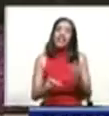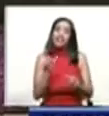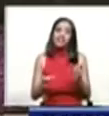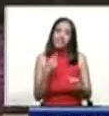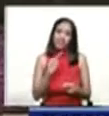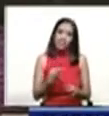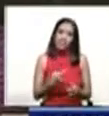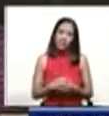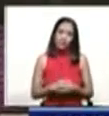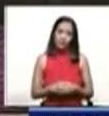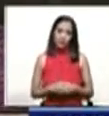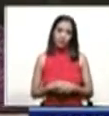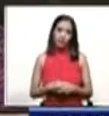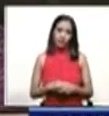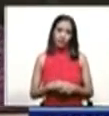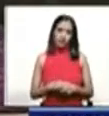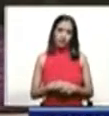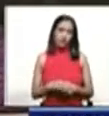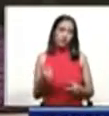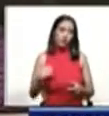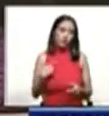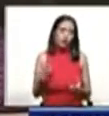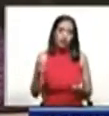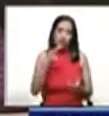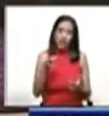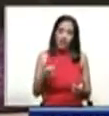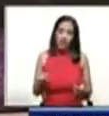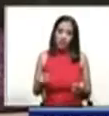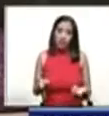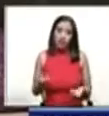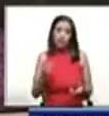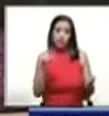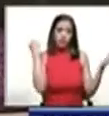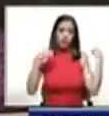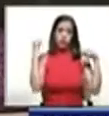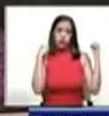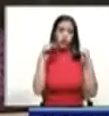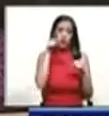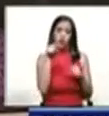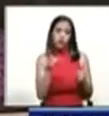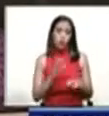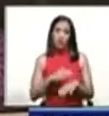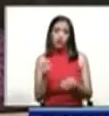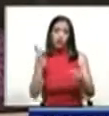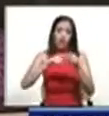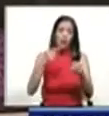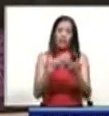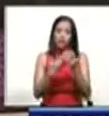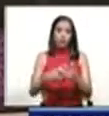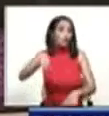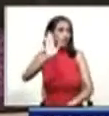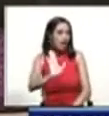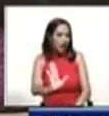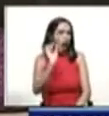eso lo han catalogado como decir, era un indisciplinado porque no estás dentro de un partido. Ya va, un momentico.